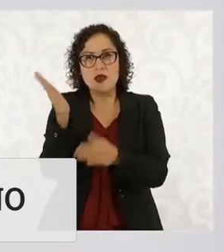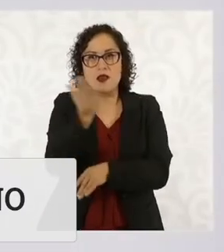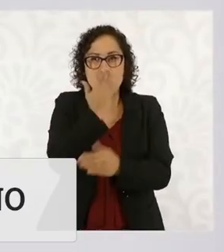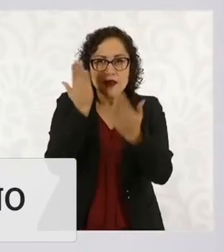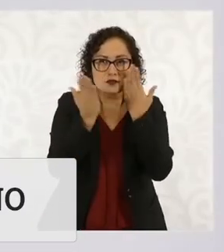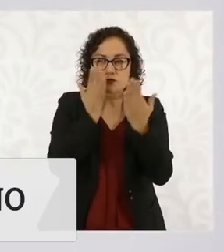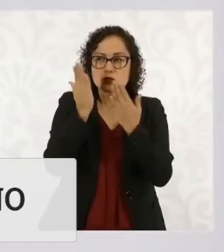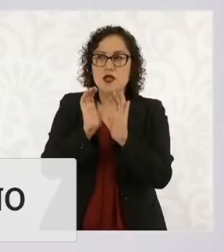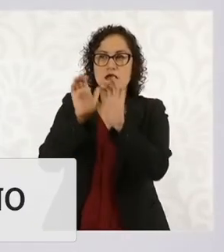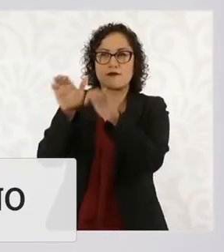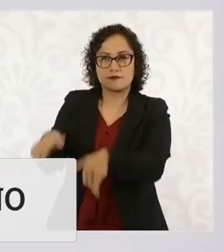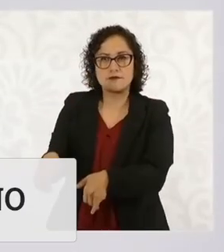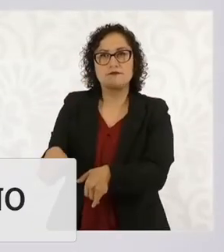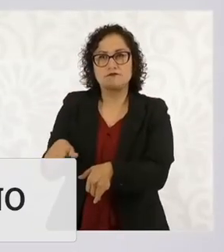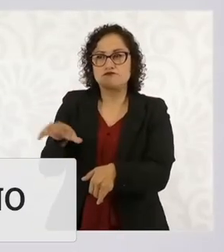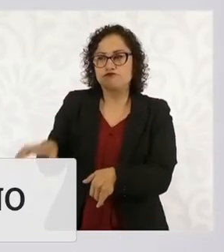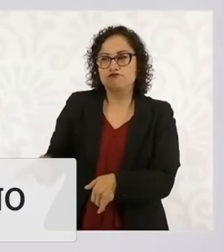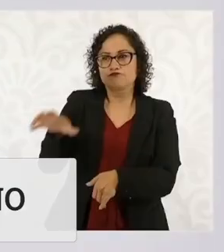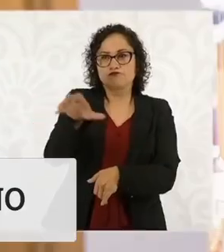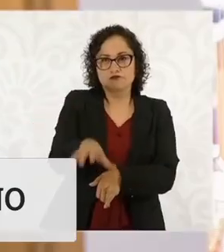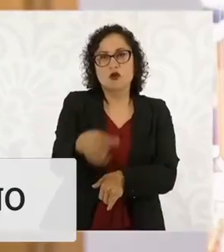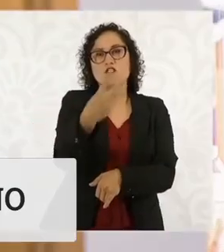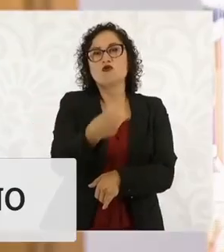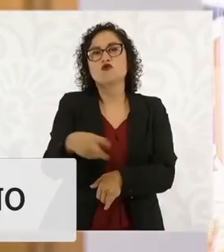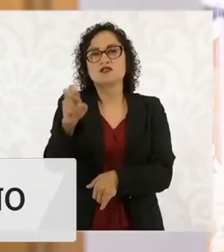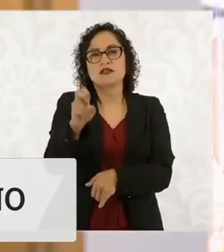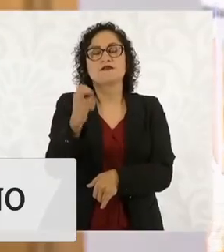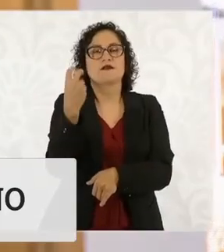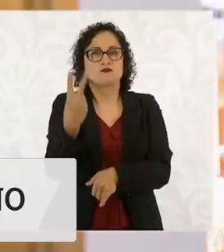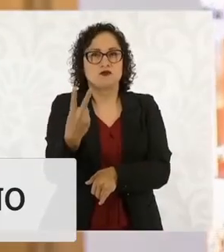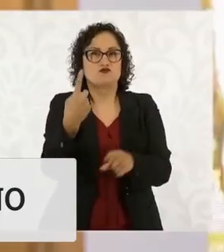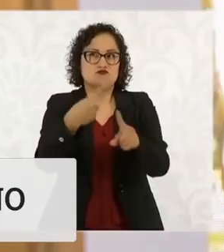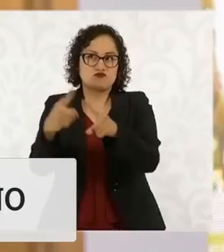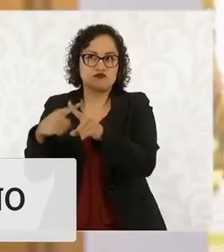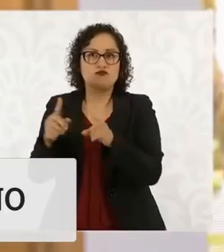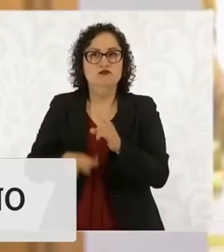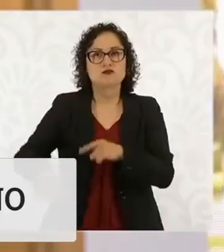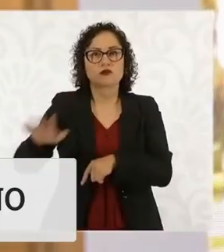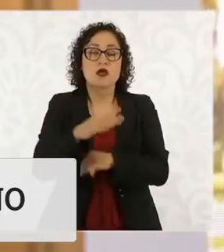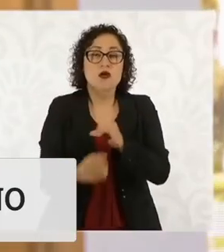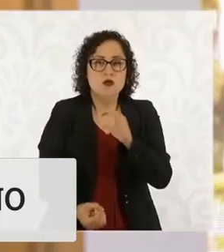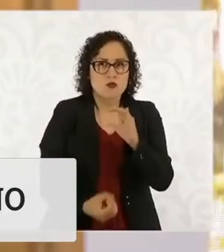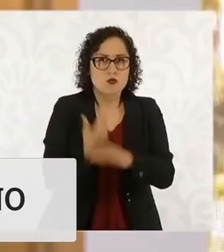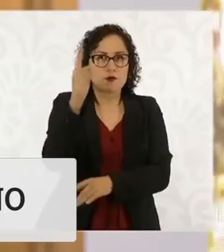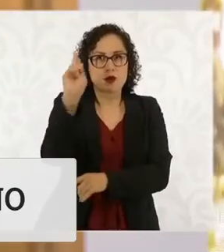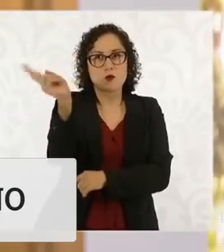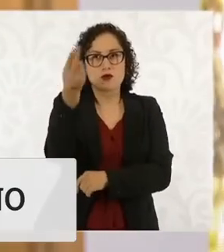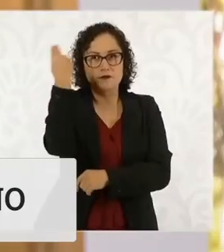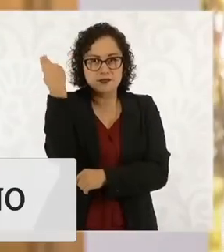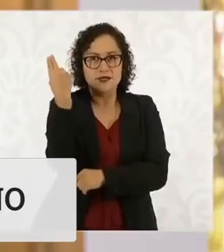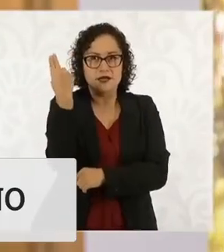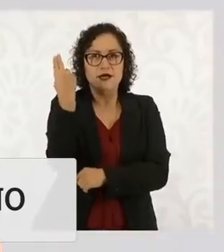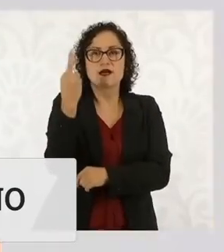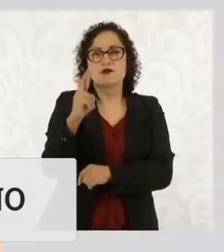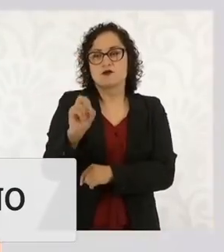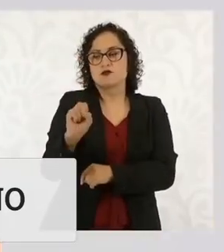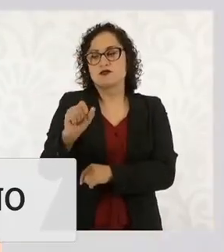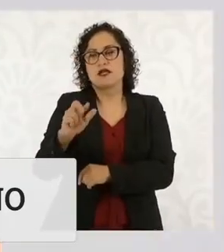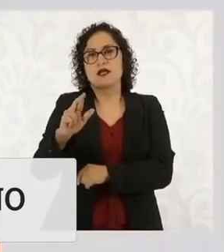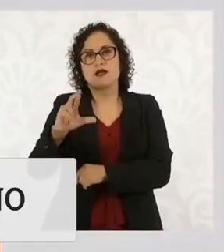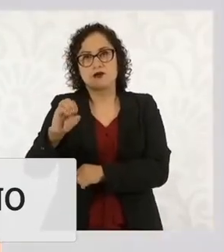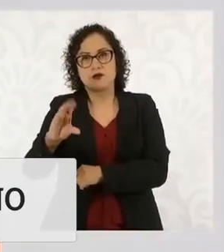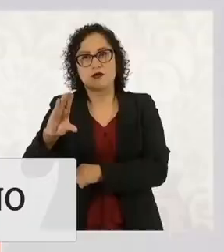estudiantes en 202 sedes, y creamos la Universidad Nacional Rosario